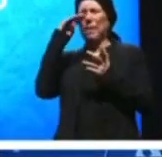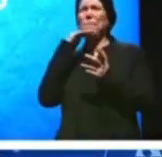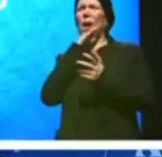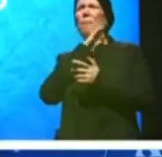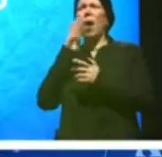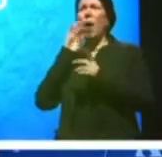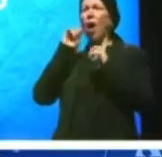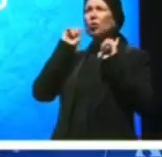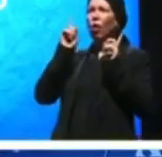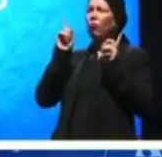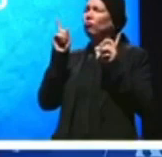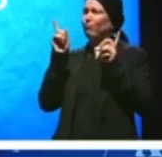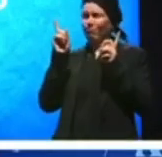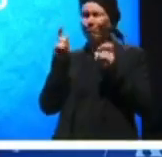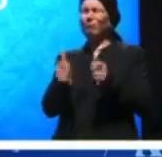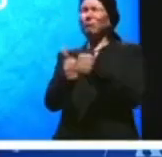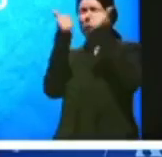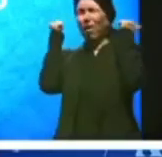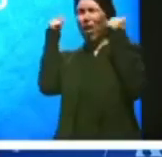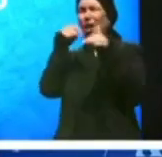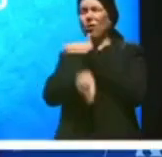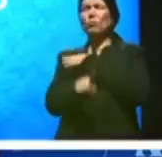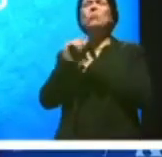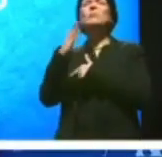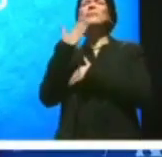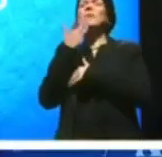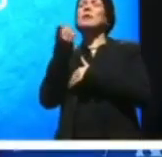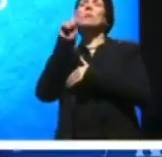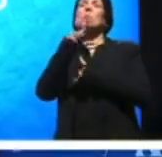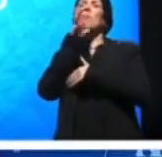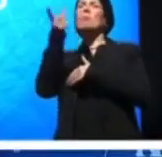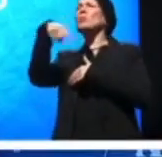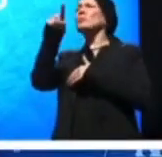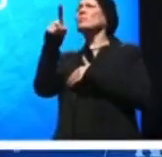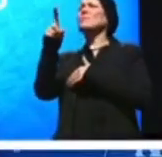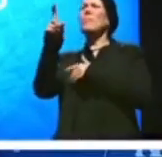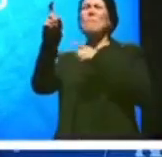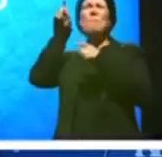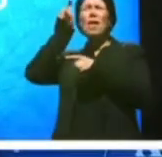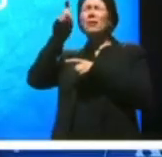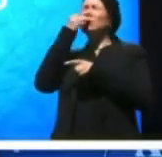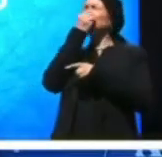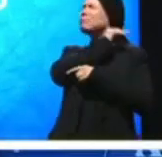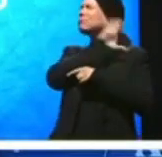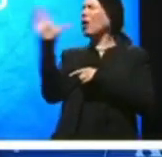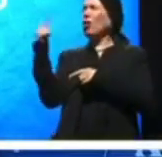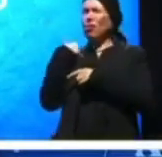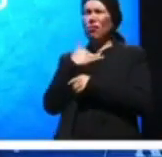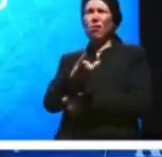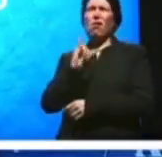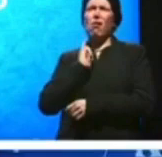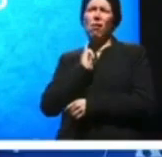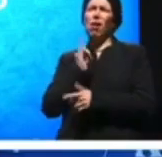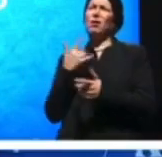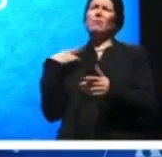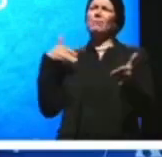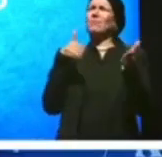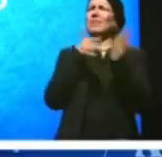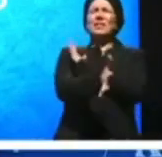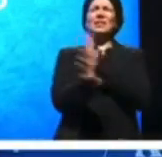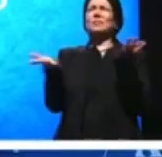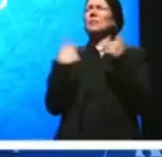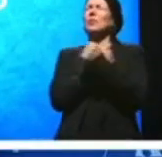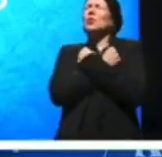mamá. Y sobre todo os quiero dar las gracias porque habéis sido los mejores maestros que yo he podido tener y que tendré siempre. Que os